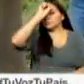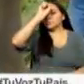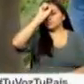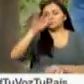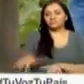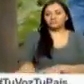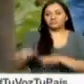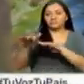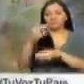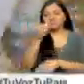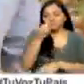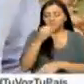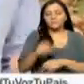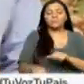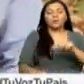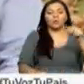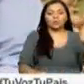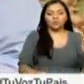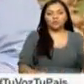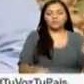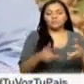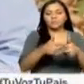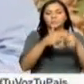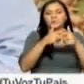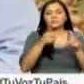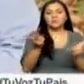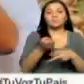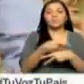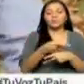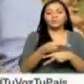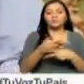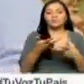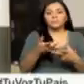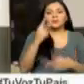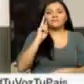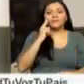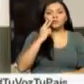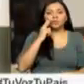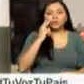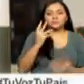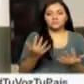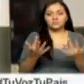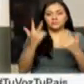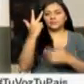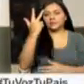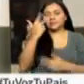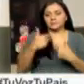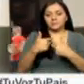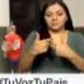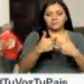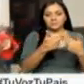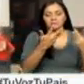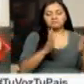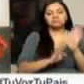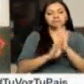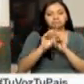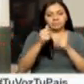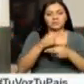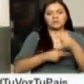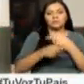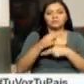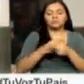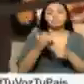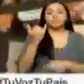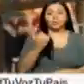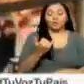decir desarrollar en algunas áreas de producción hortalizas. La entidad ha otorgado 78,91 millones